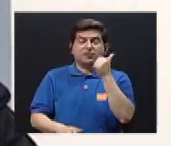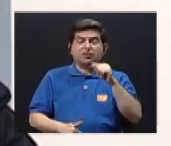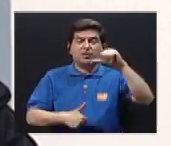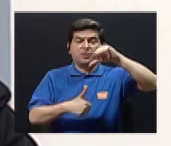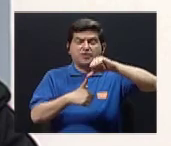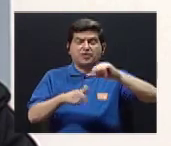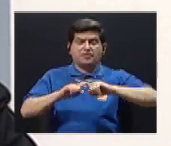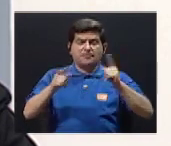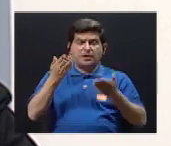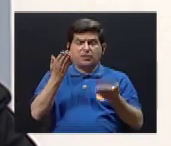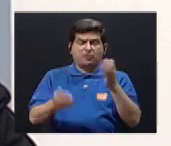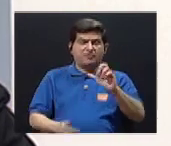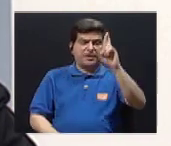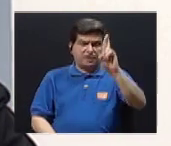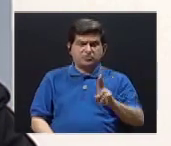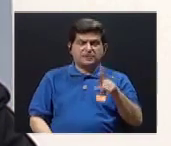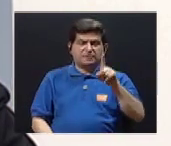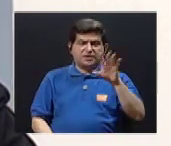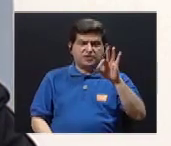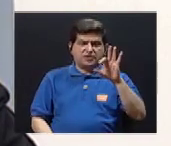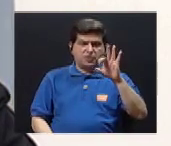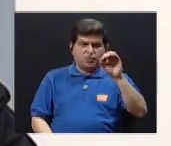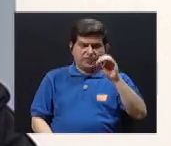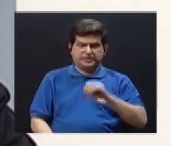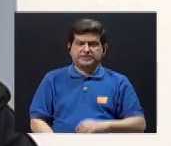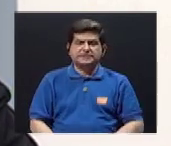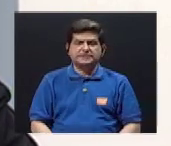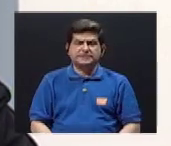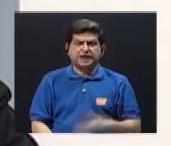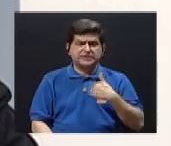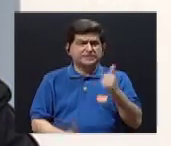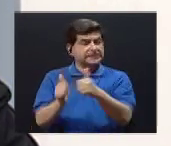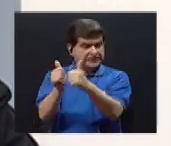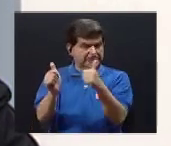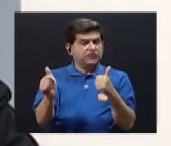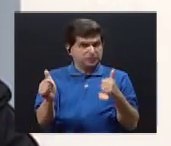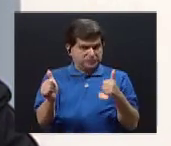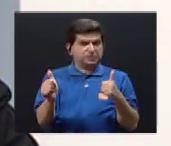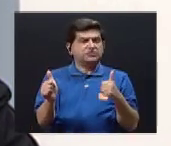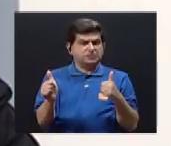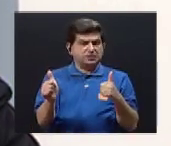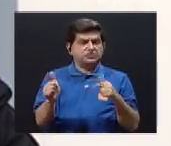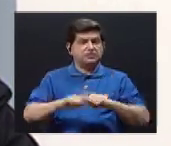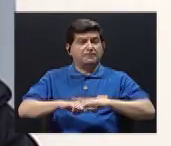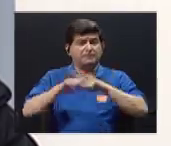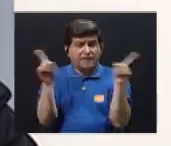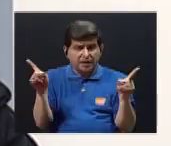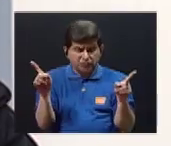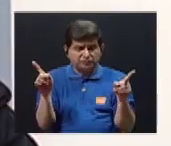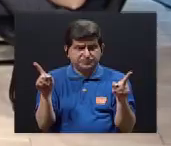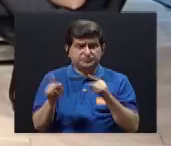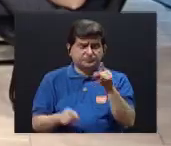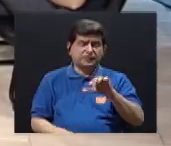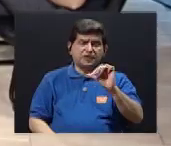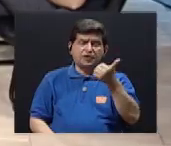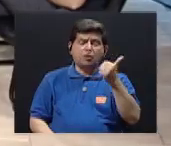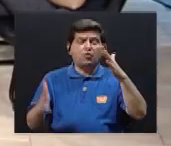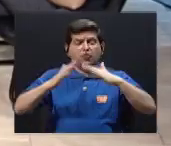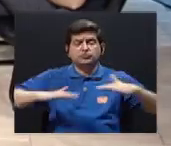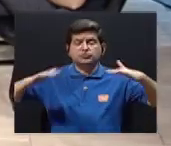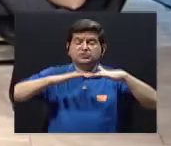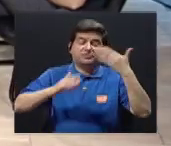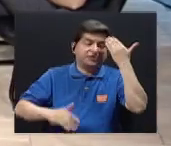Centroamérica, si nos comparamos con la Costa Rica de 1990, hay un retroceso, ¿verdad? Pero bueno, eso era para